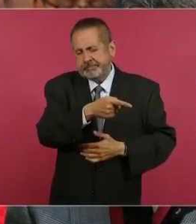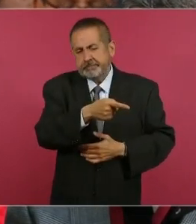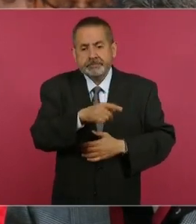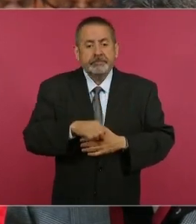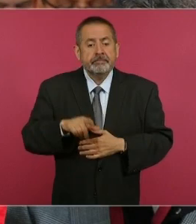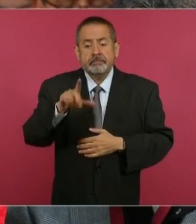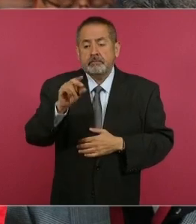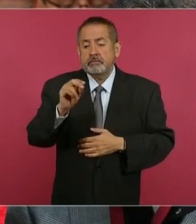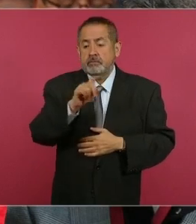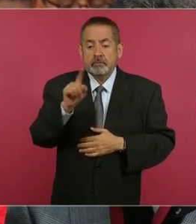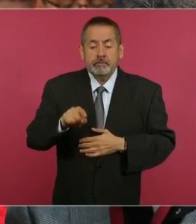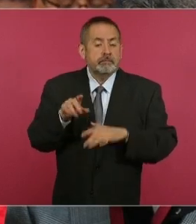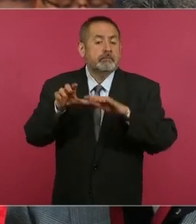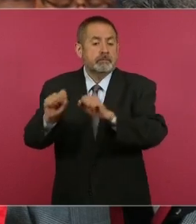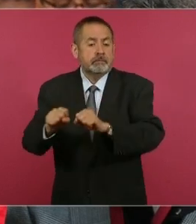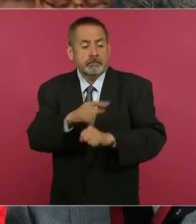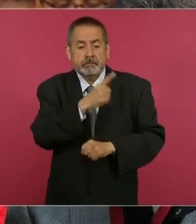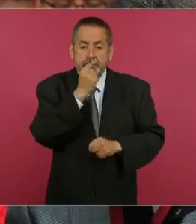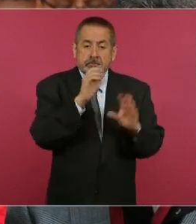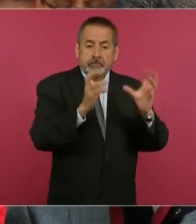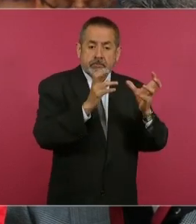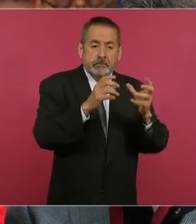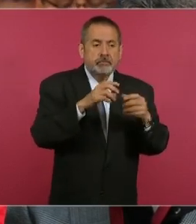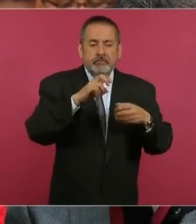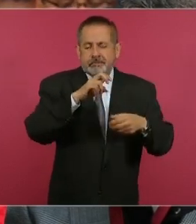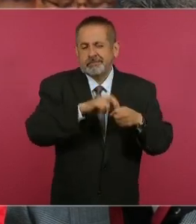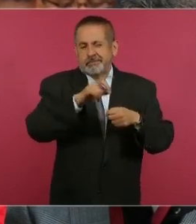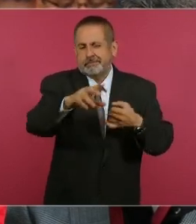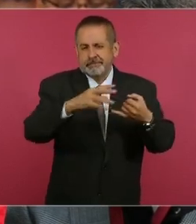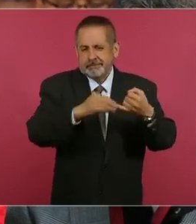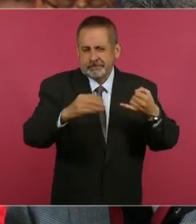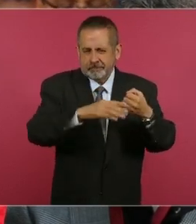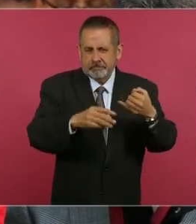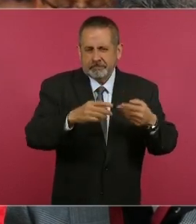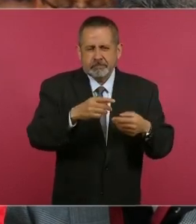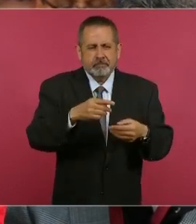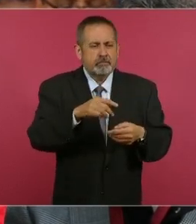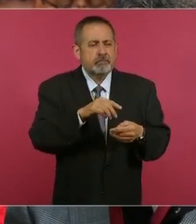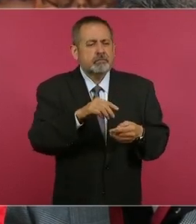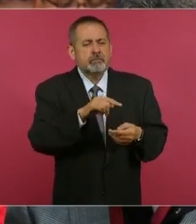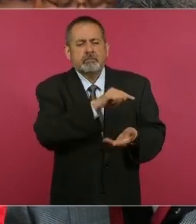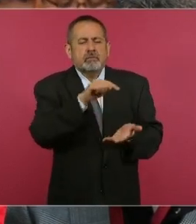López Aguilar fue arrestado por la patrulla de carreteras de Florida en el condado de